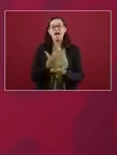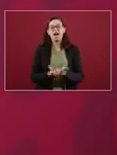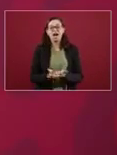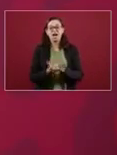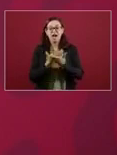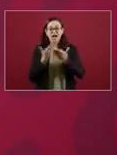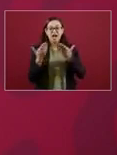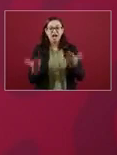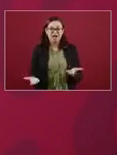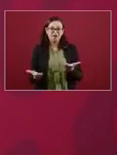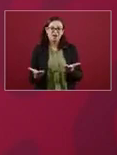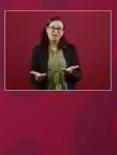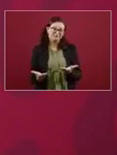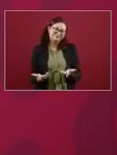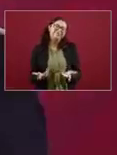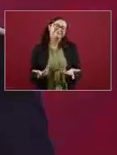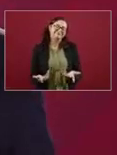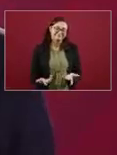al titular del Ejecutivo